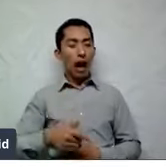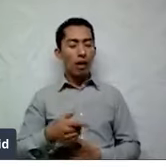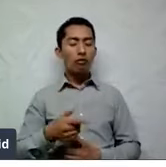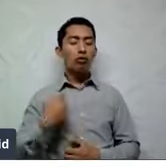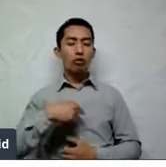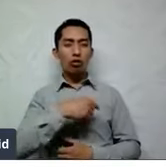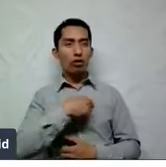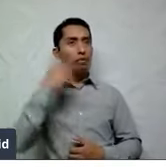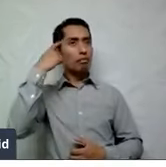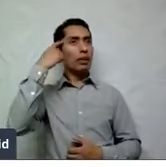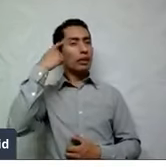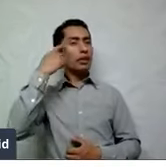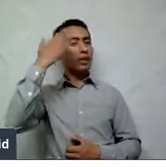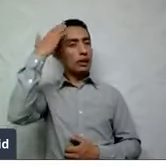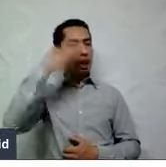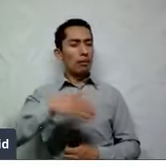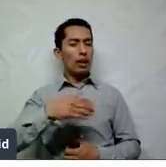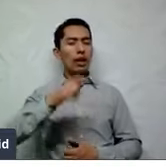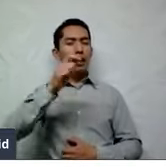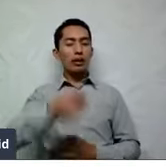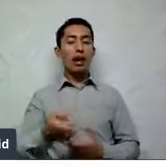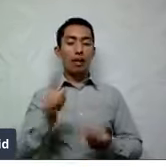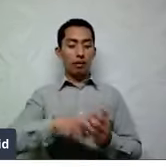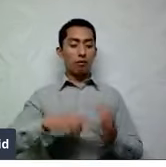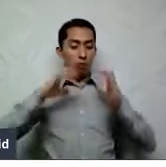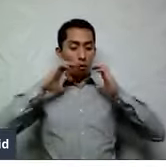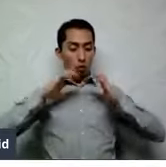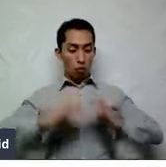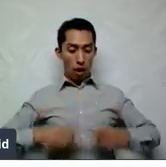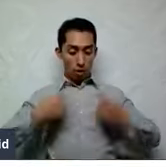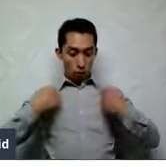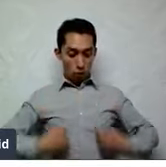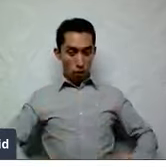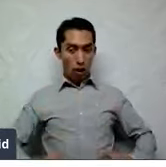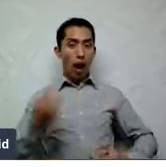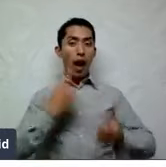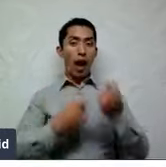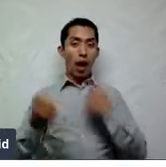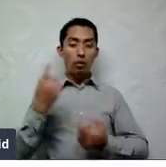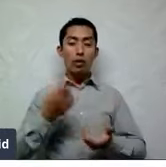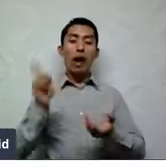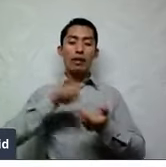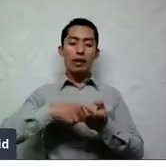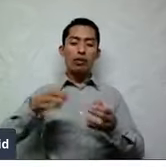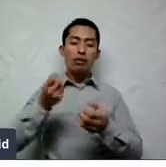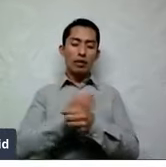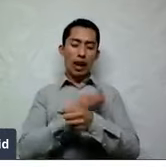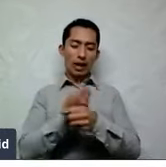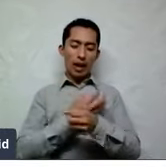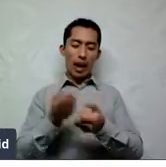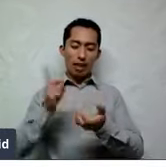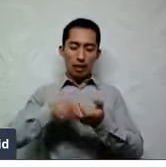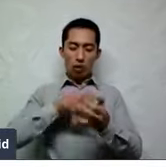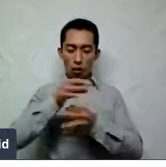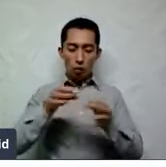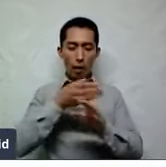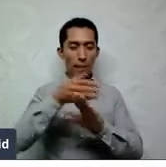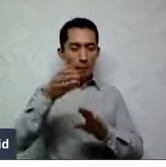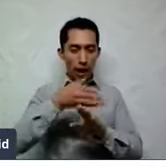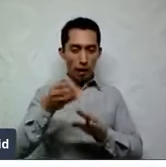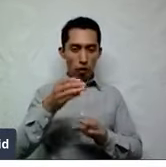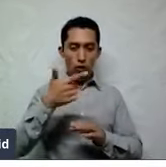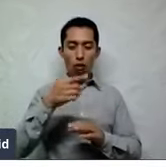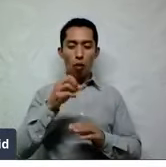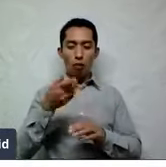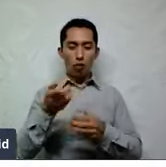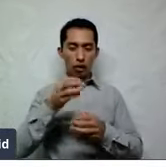ubicar. Dentro de nuestro cuerpo, algunos de ellos bajan sus glóbulos blancos y algunos de ellos bajan o